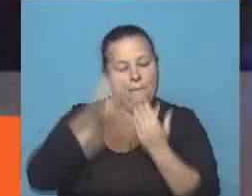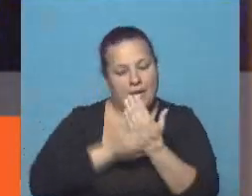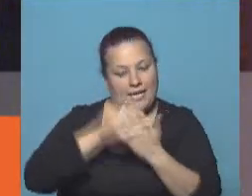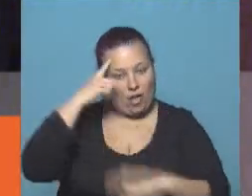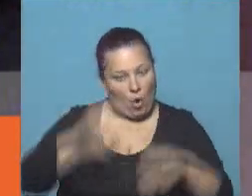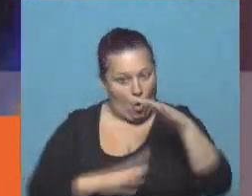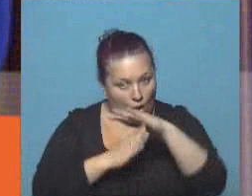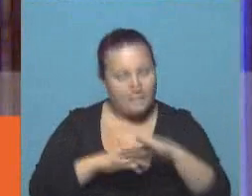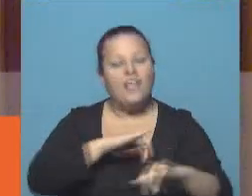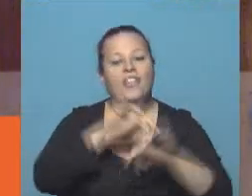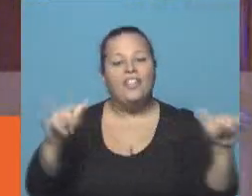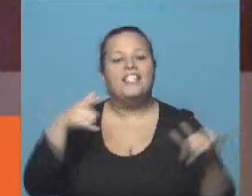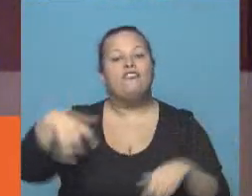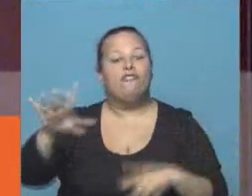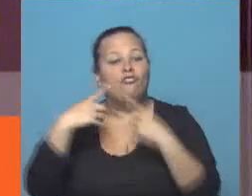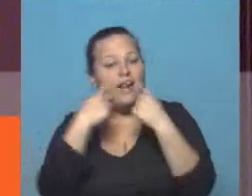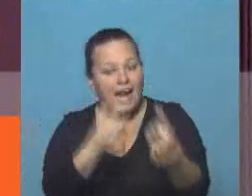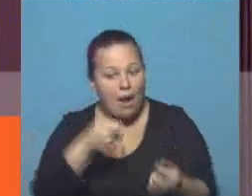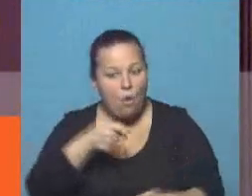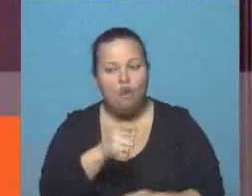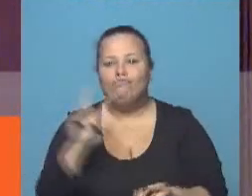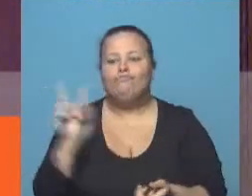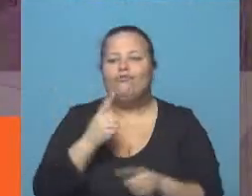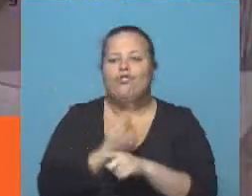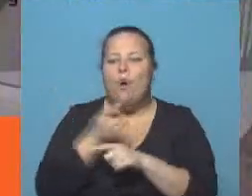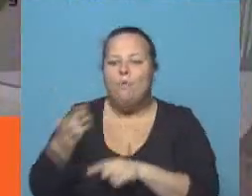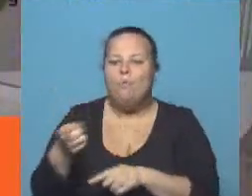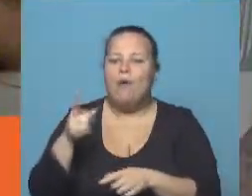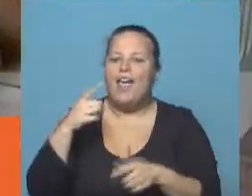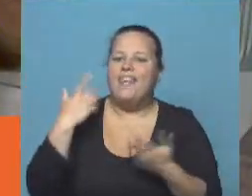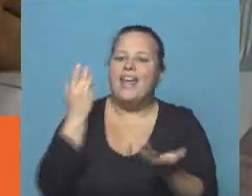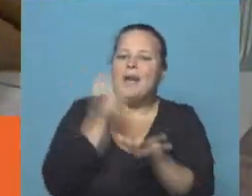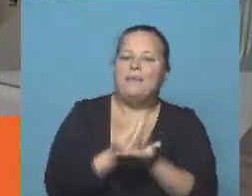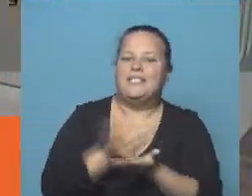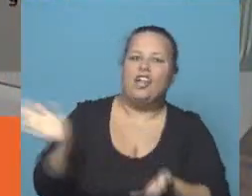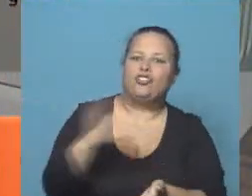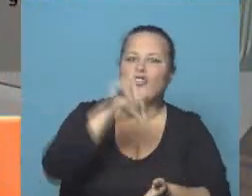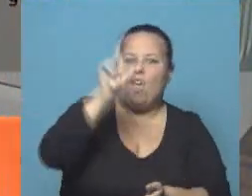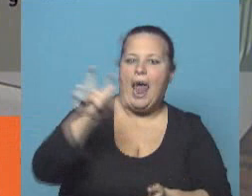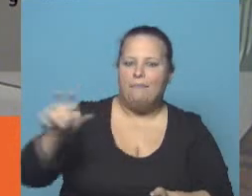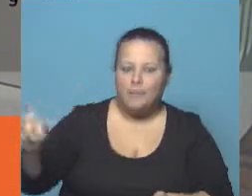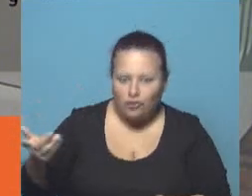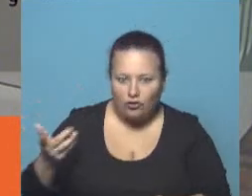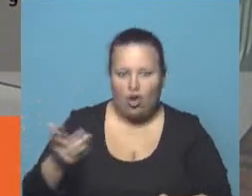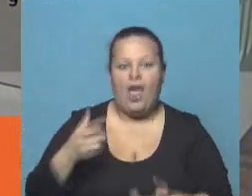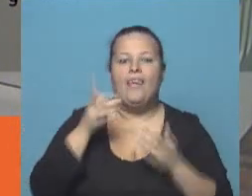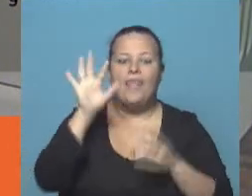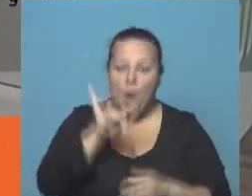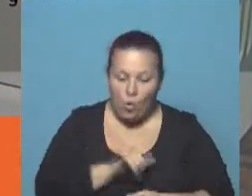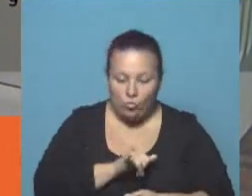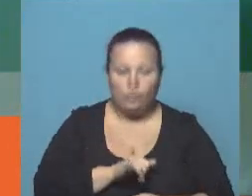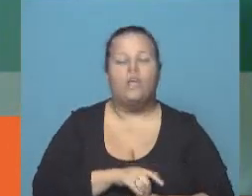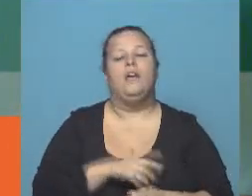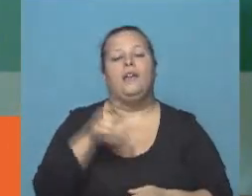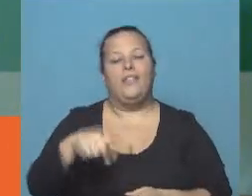Suprema explicaron que quienes hicieron el reclamo judicial no están facultados para actuar en representación de todos los usuarios del servicio de energía